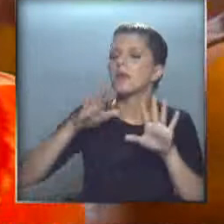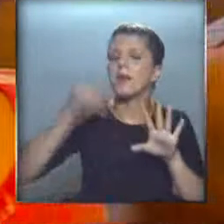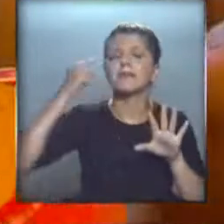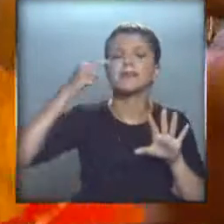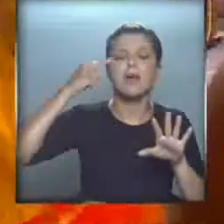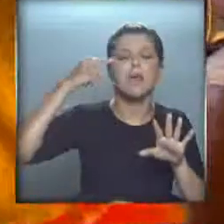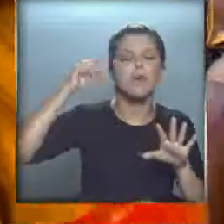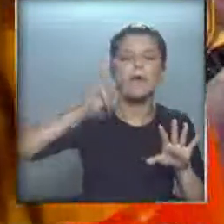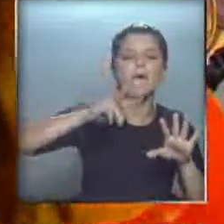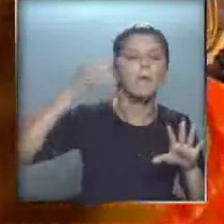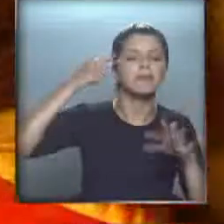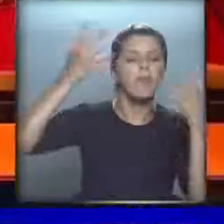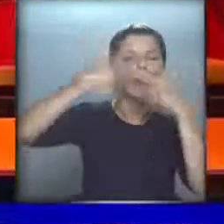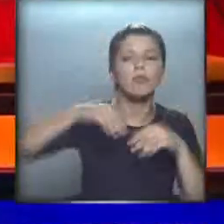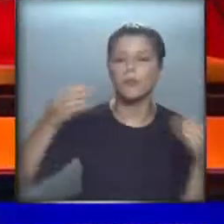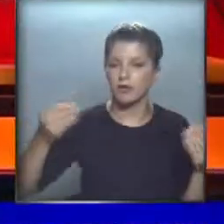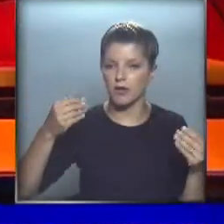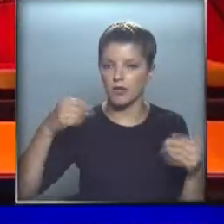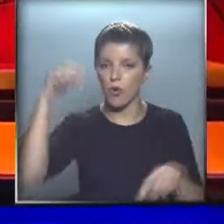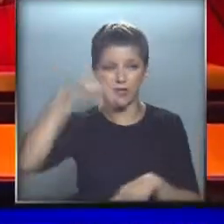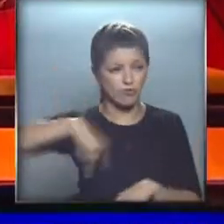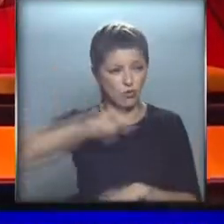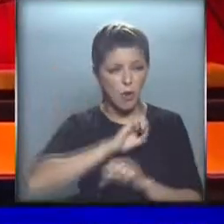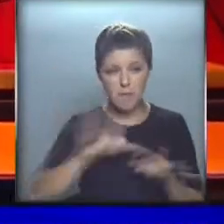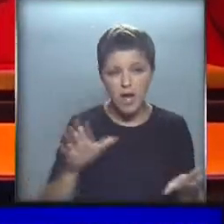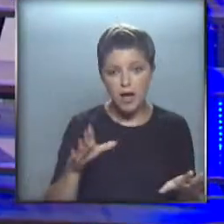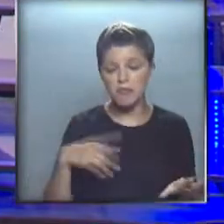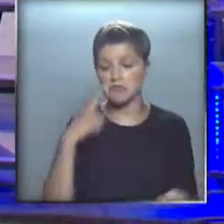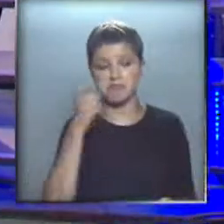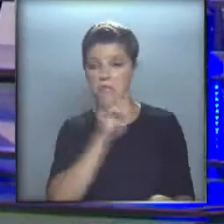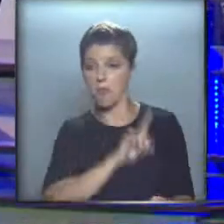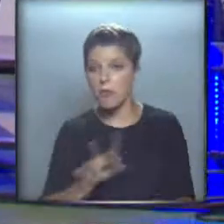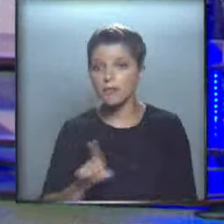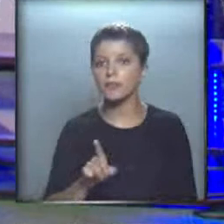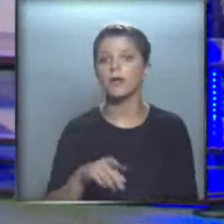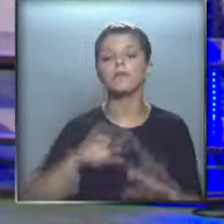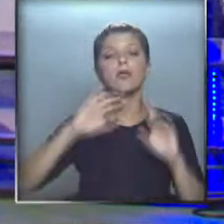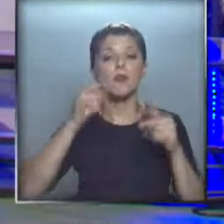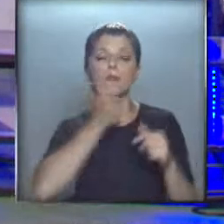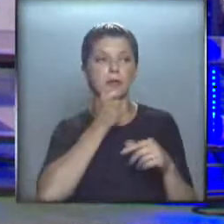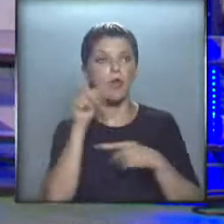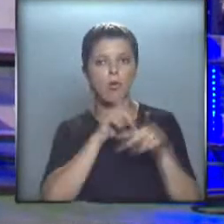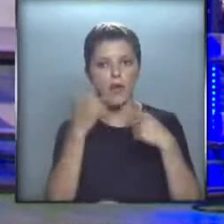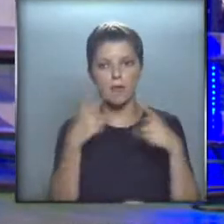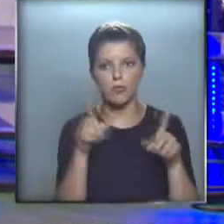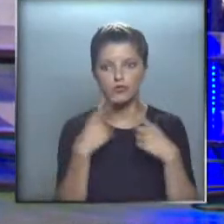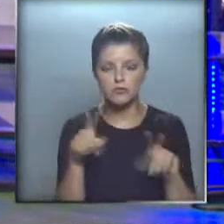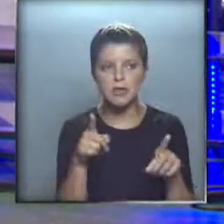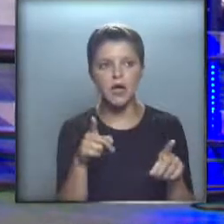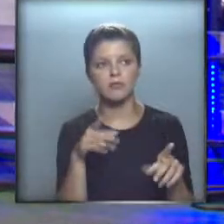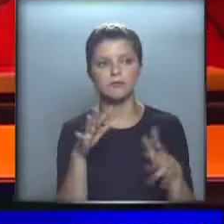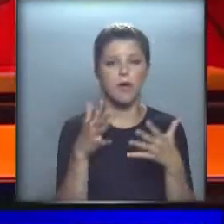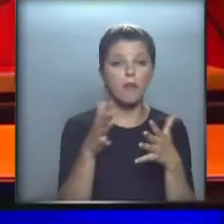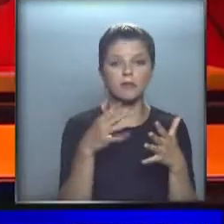gente, porque no nos damos cuenta. Hay que titular siempre algo, ¿no? Porque la música también. Haces una música media híbrida y te van a poner